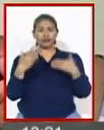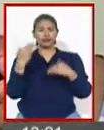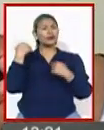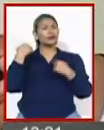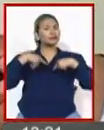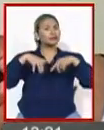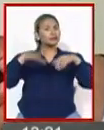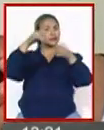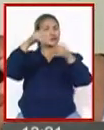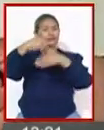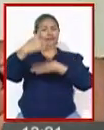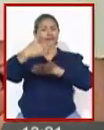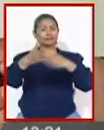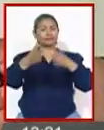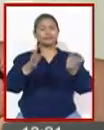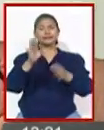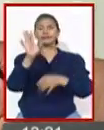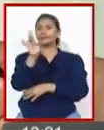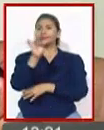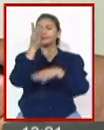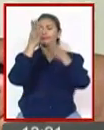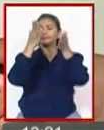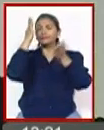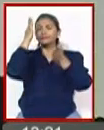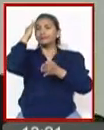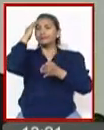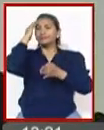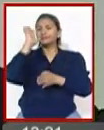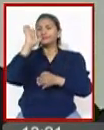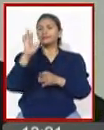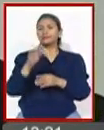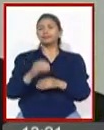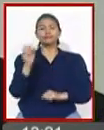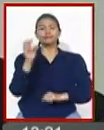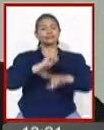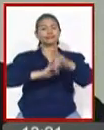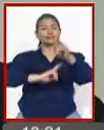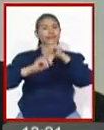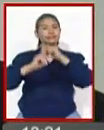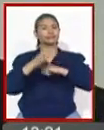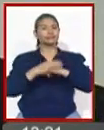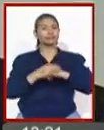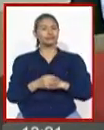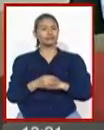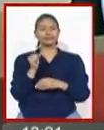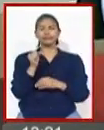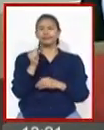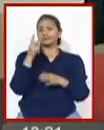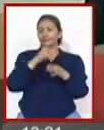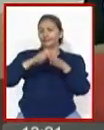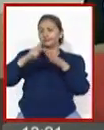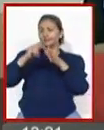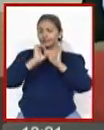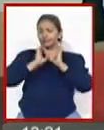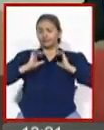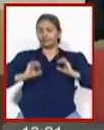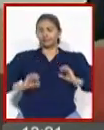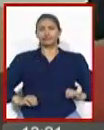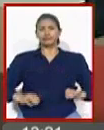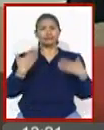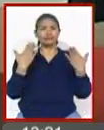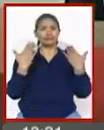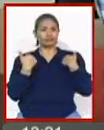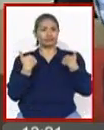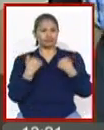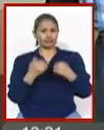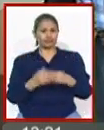urnas para que el pueblo boliviano, como conocedores de sus propios ciudadanos, del perfil profesional y ético que se tiene,